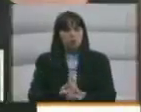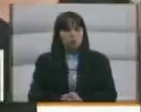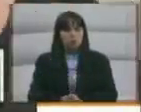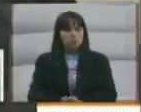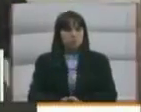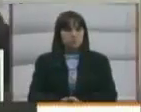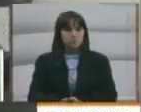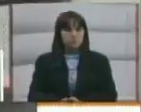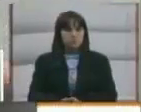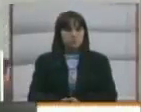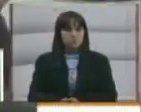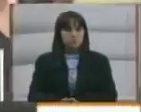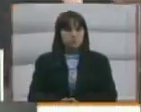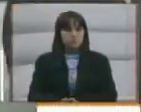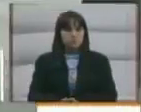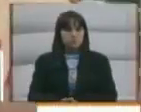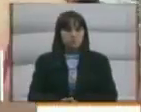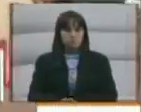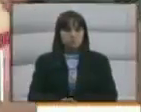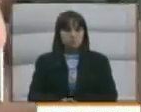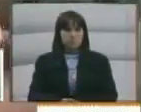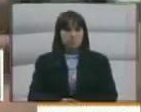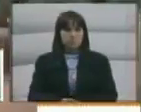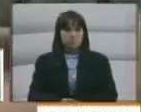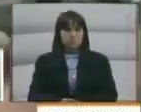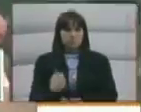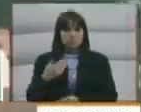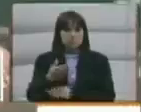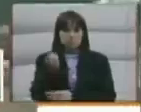¡Vamos al palacio! ¡Vamos al palacio! Esperamos que el